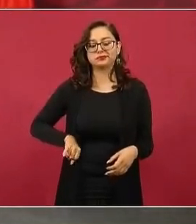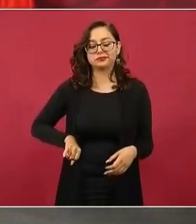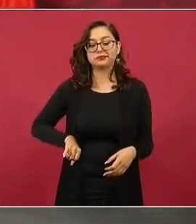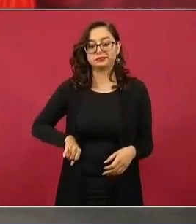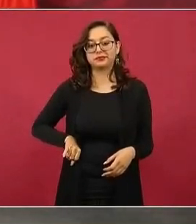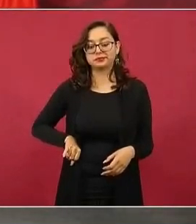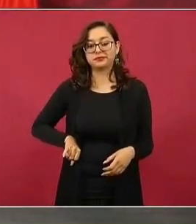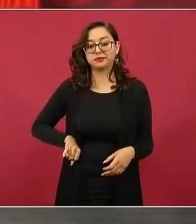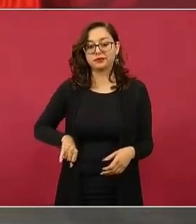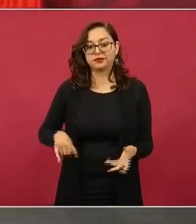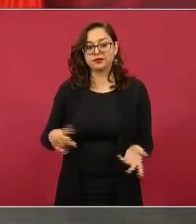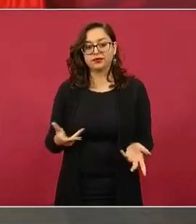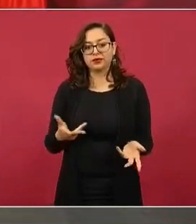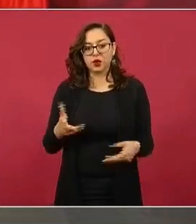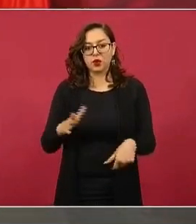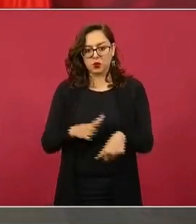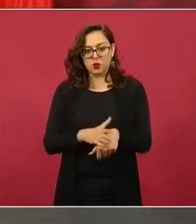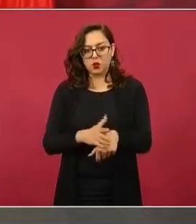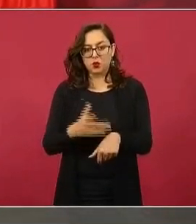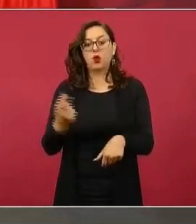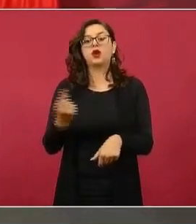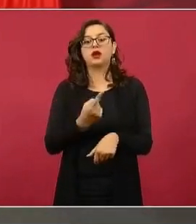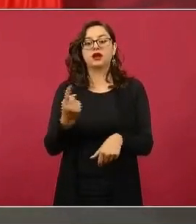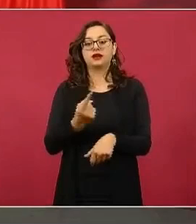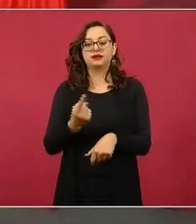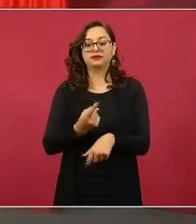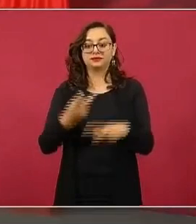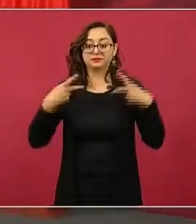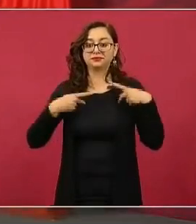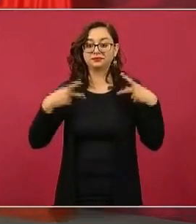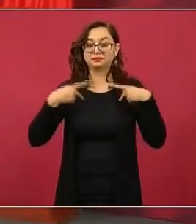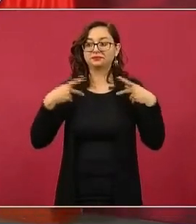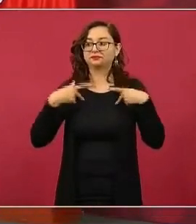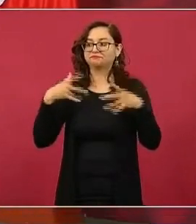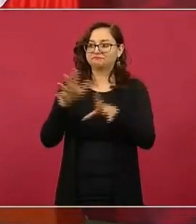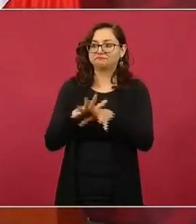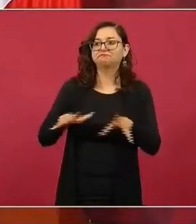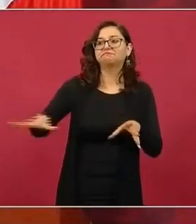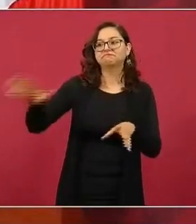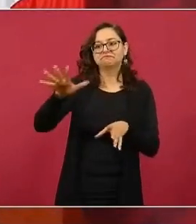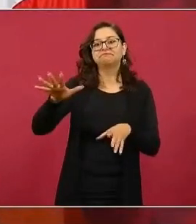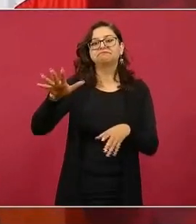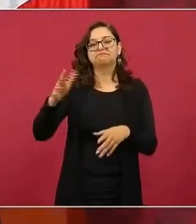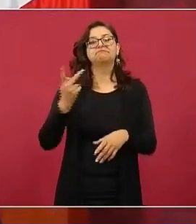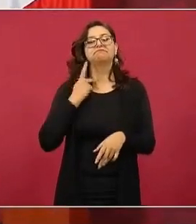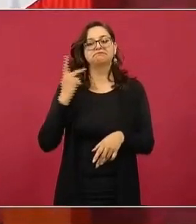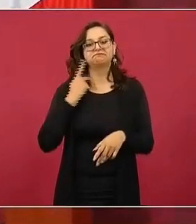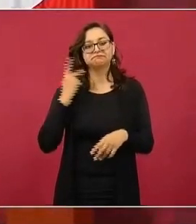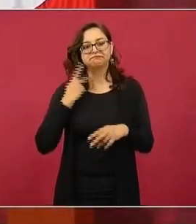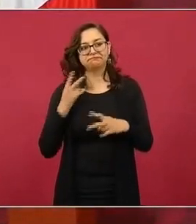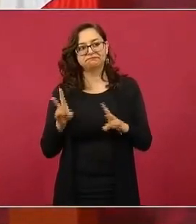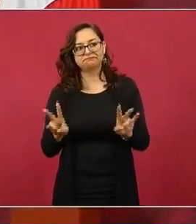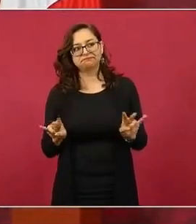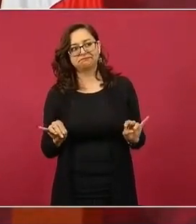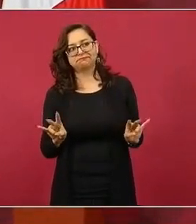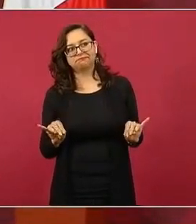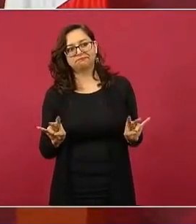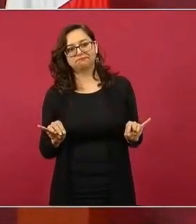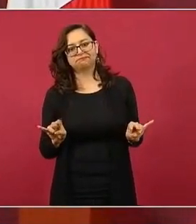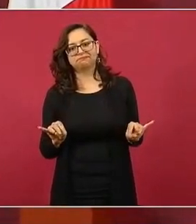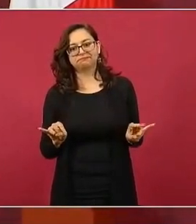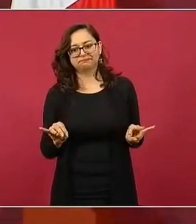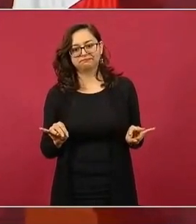más interesante porque tenemos un pueblo muy politizado.